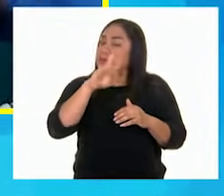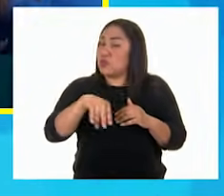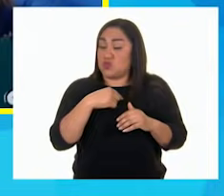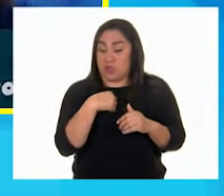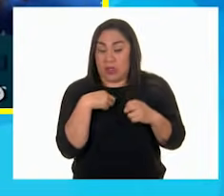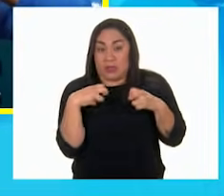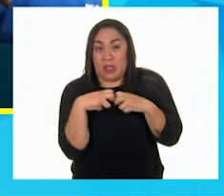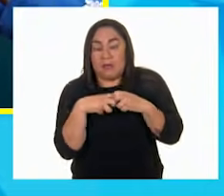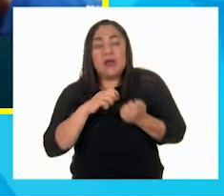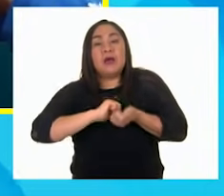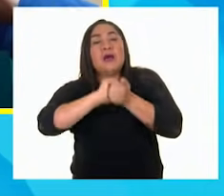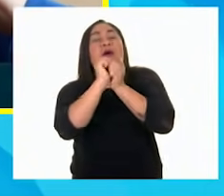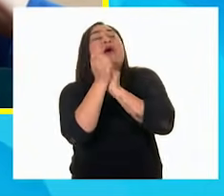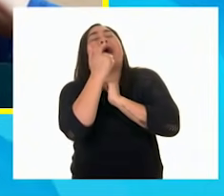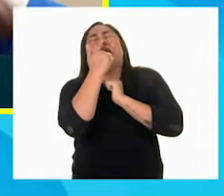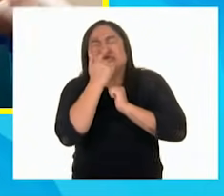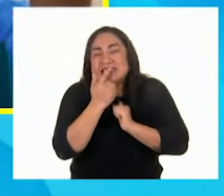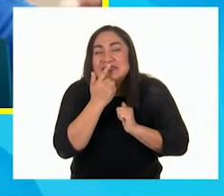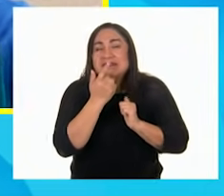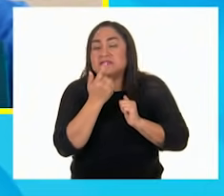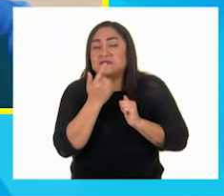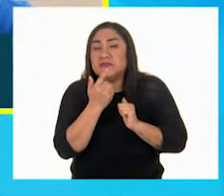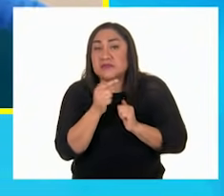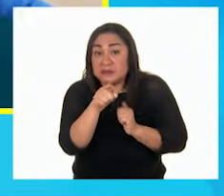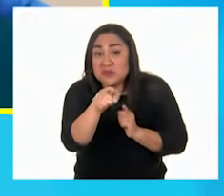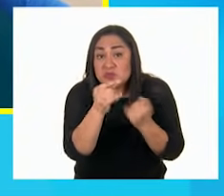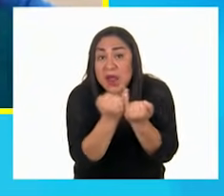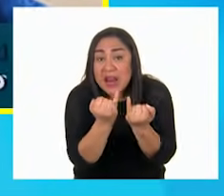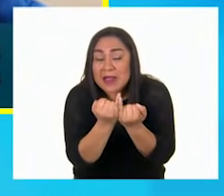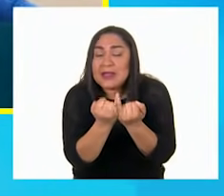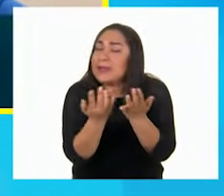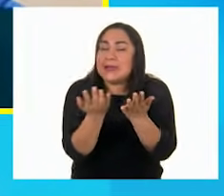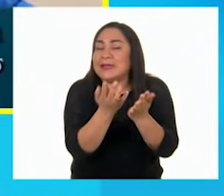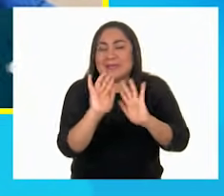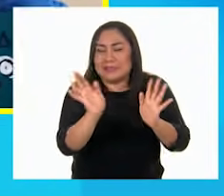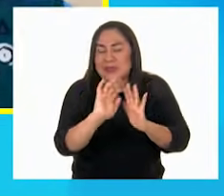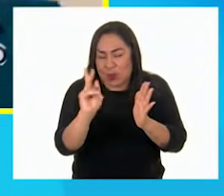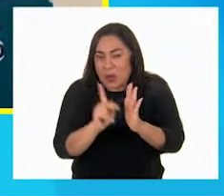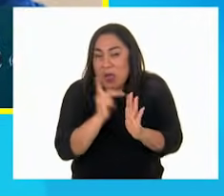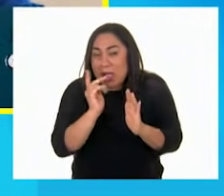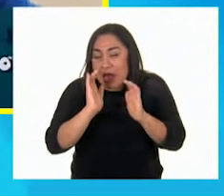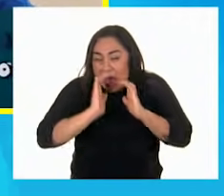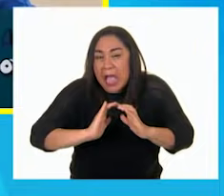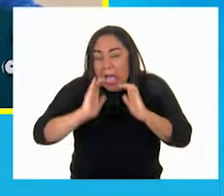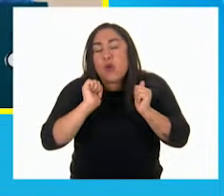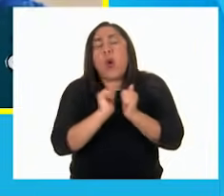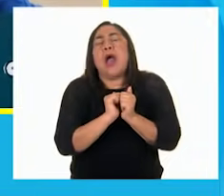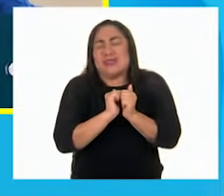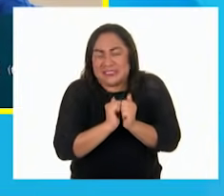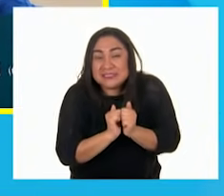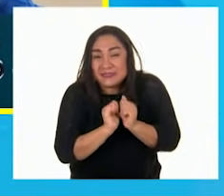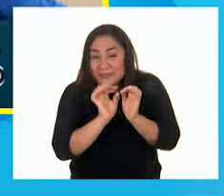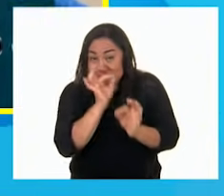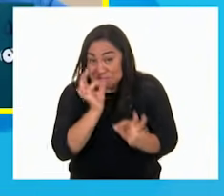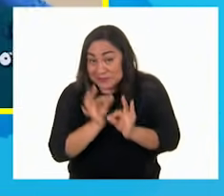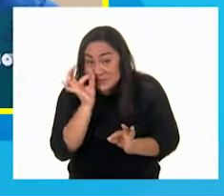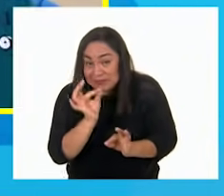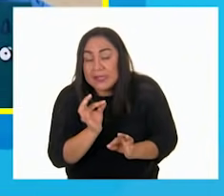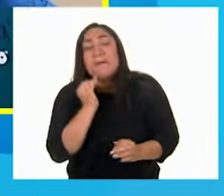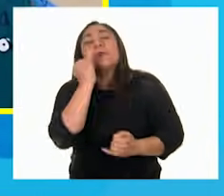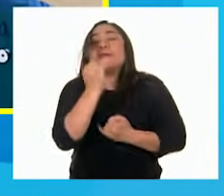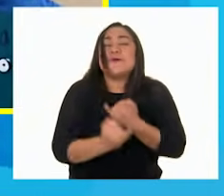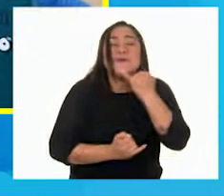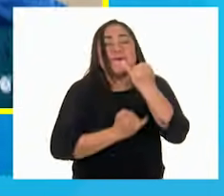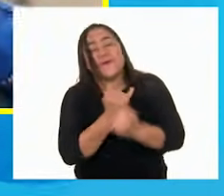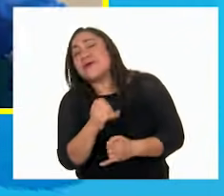muy nerviosa me dan ganas de estornudar! ¿A ti también? Bueno, vamos a tener que cantar estornudando. ¿Están listos? Jugando